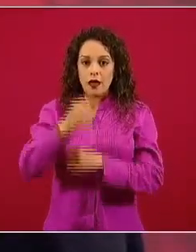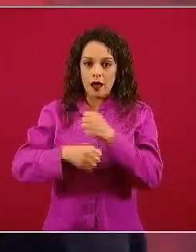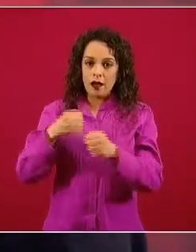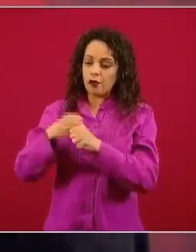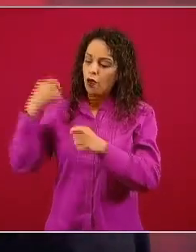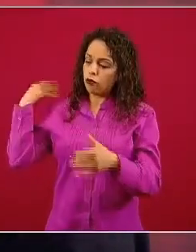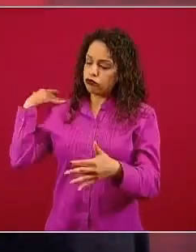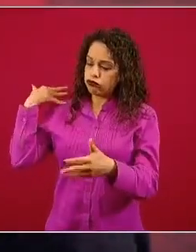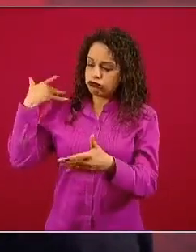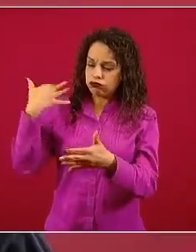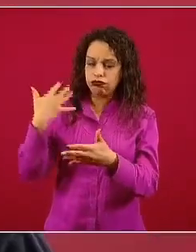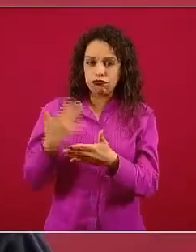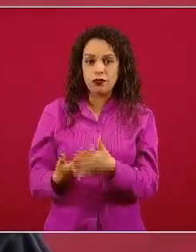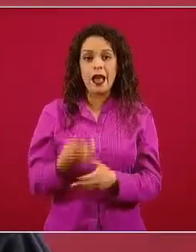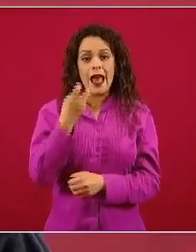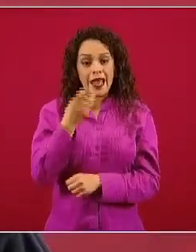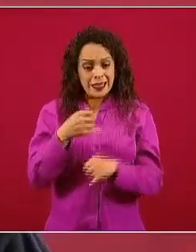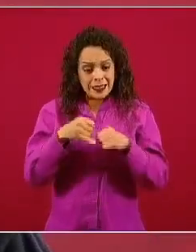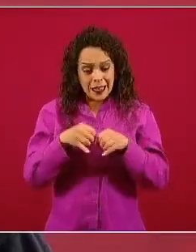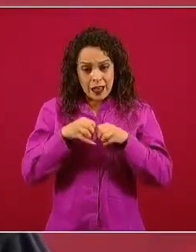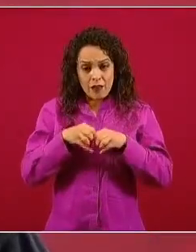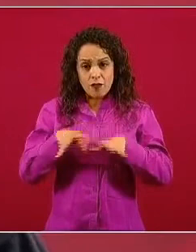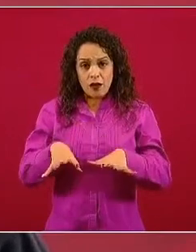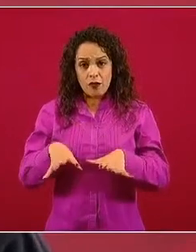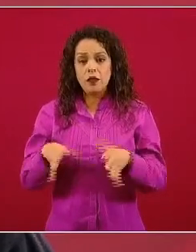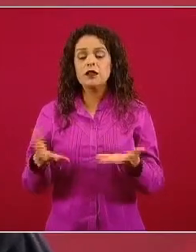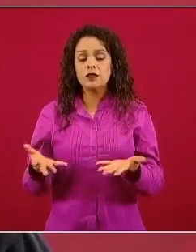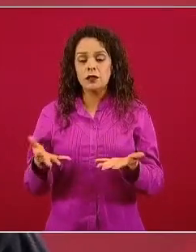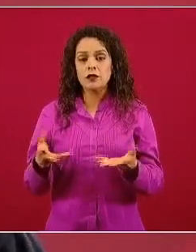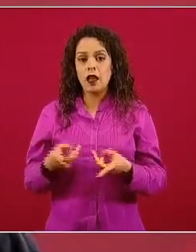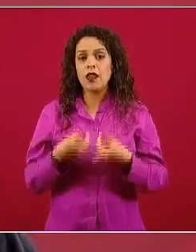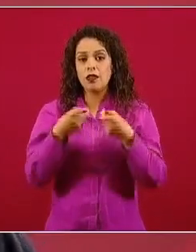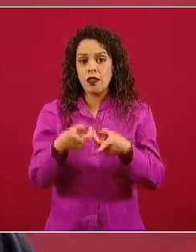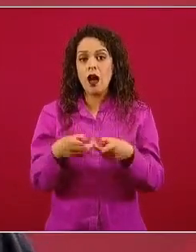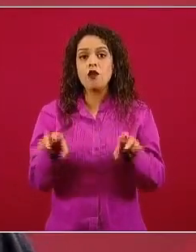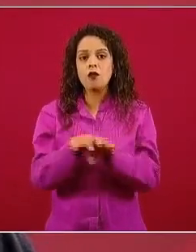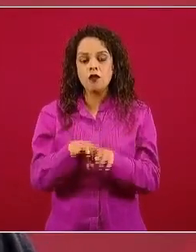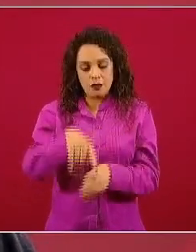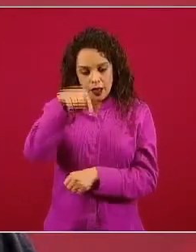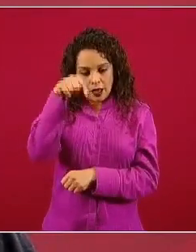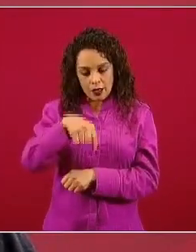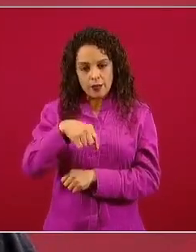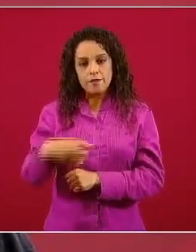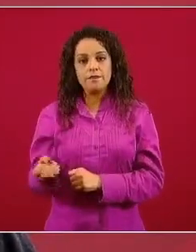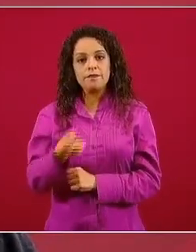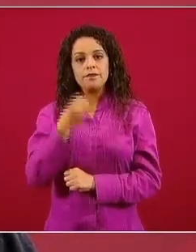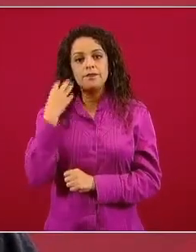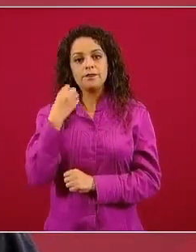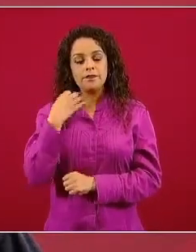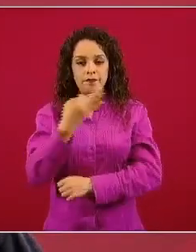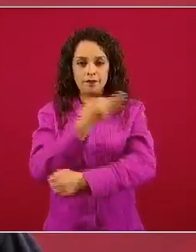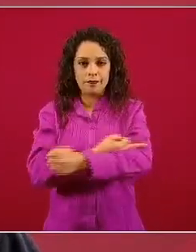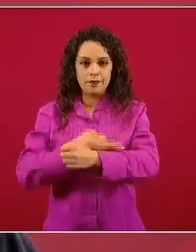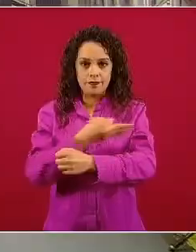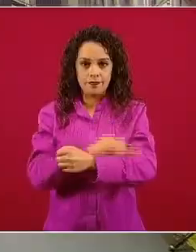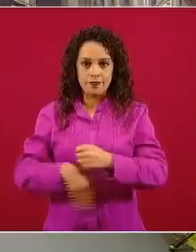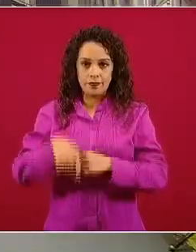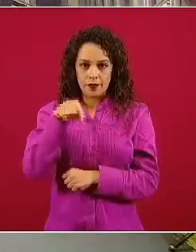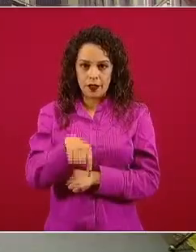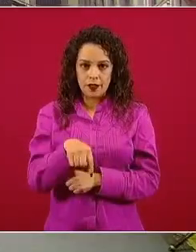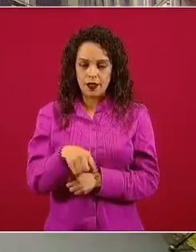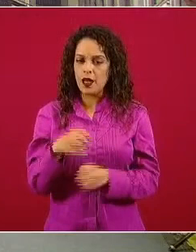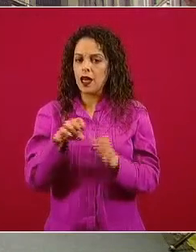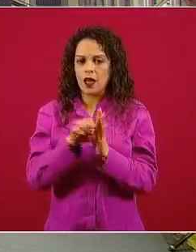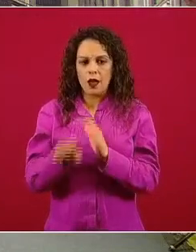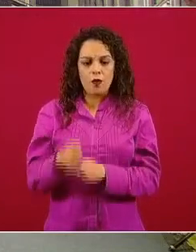y toda esta información se va a estar brindando a través principalmente de las conferencias vespertinas, como las que estamos teniendo